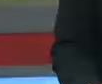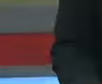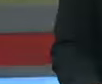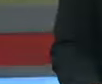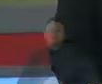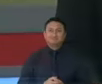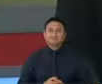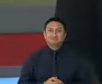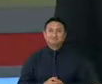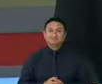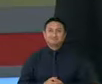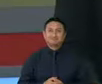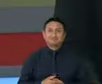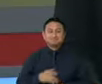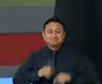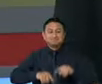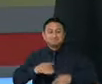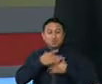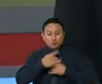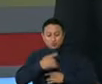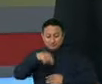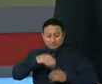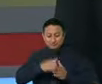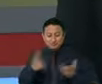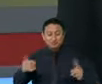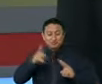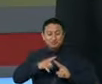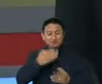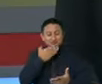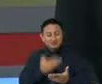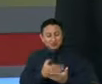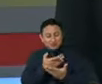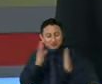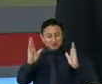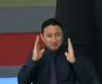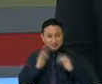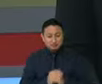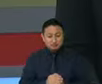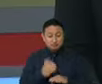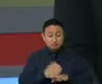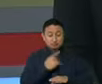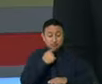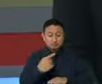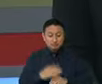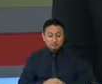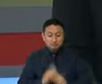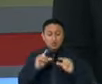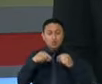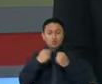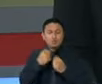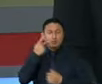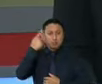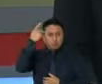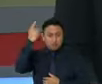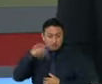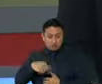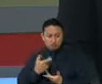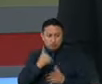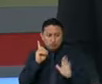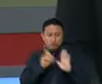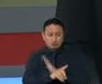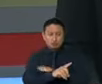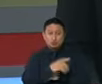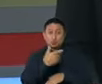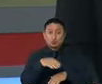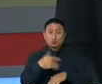Un placer, amigos, seguir con ustedes aquí en El Comercio TV. Gracias por su sintonía. Como lo anunciamos, un grupo de padres de familia denunciaron supuestos